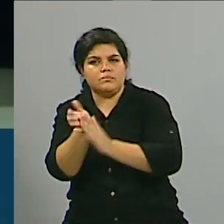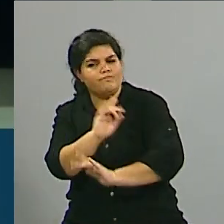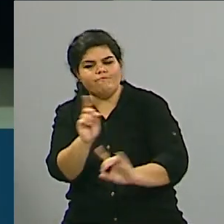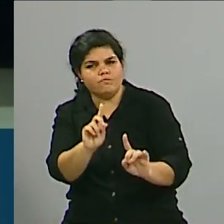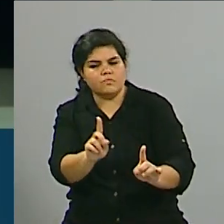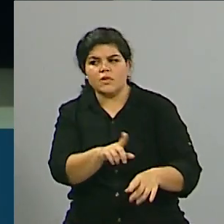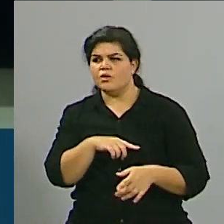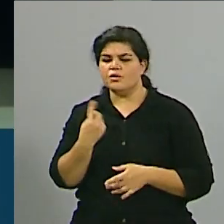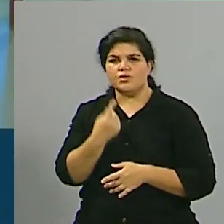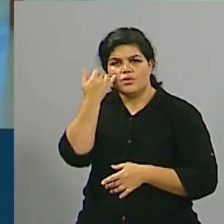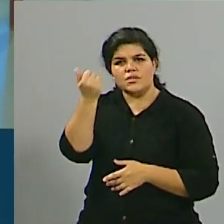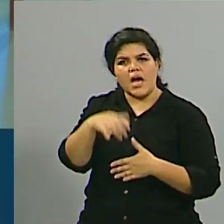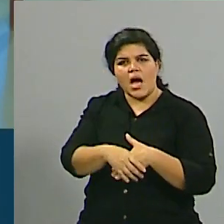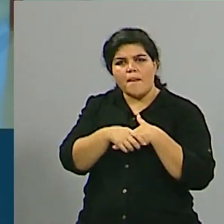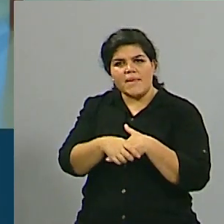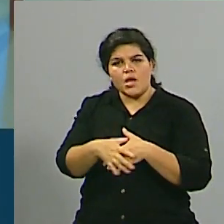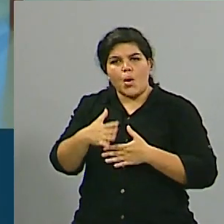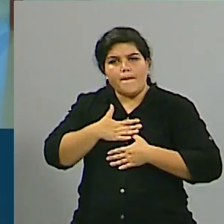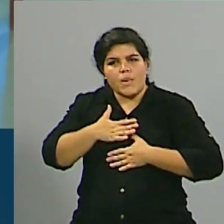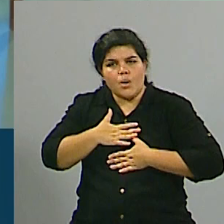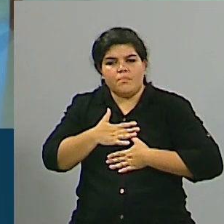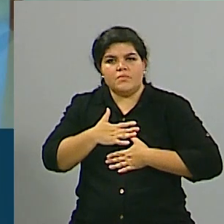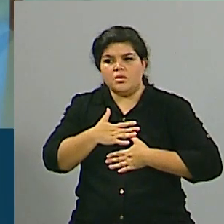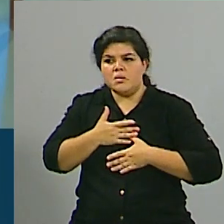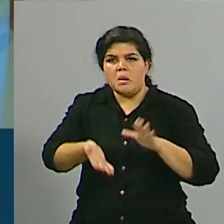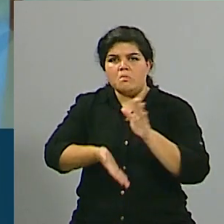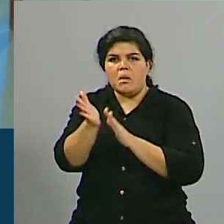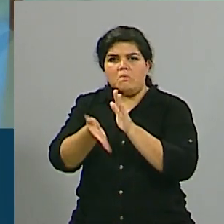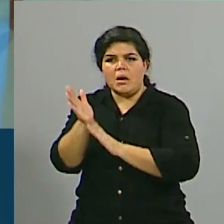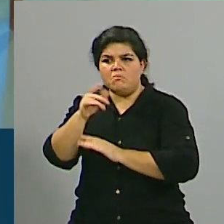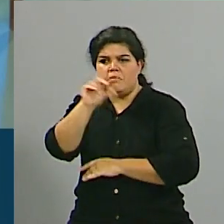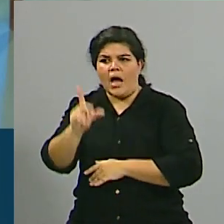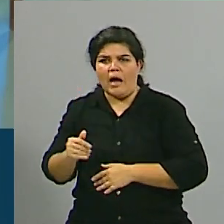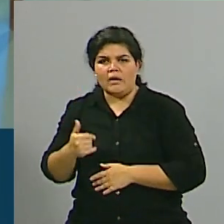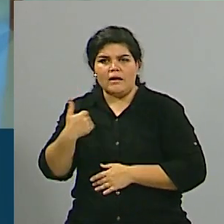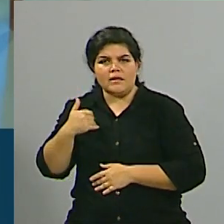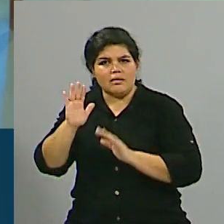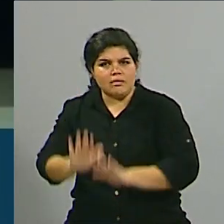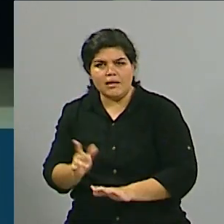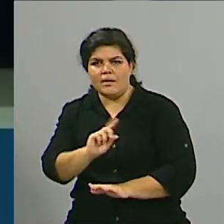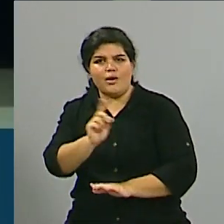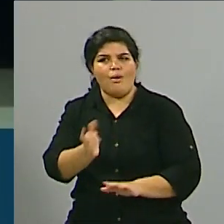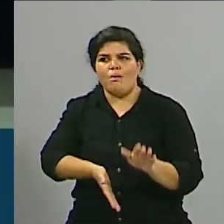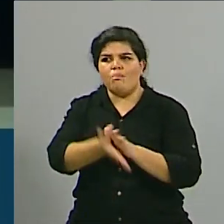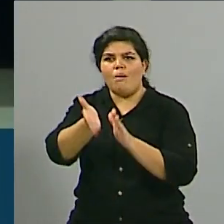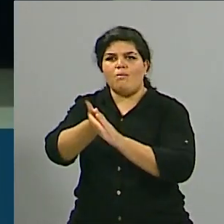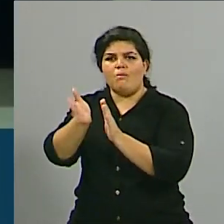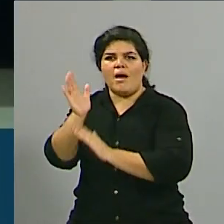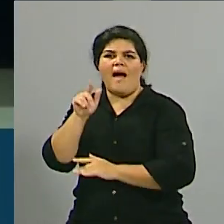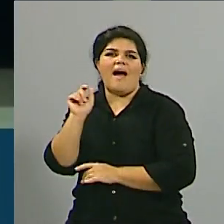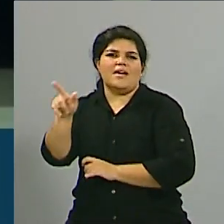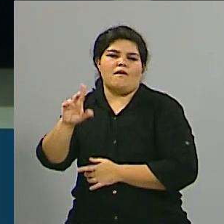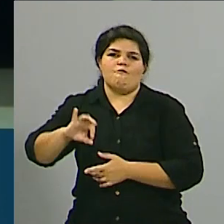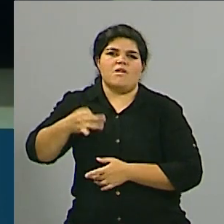han ido del país, y muchas veces viven y tienen otras calidad de vida y es difícil que vuelvan.